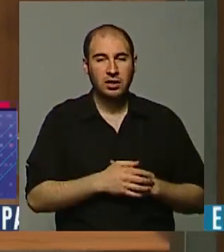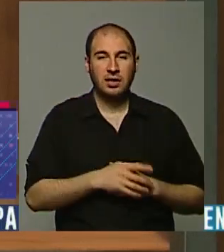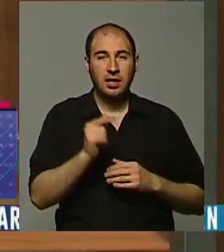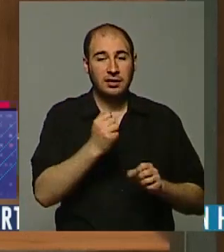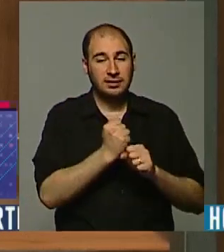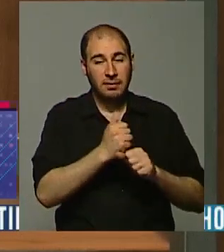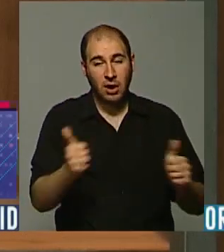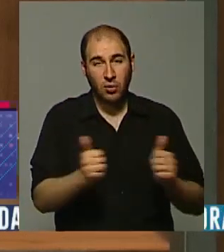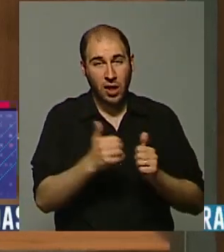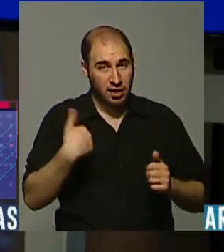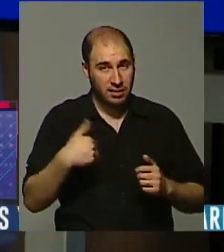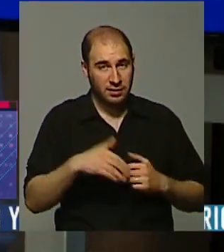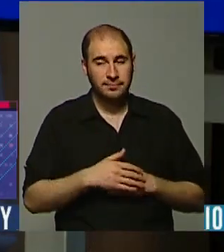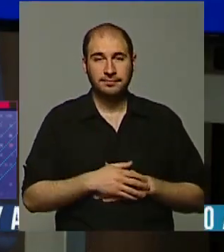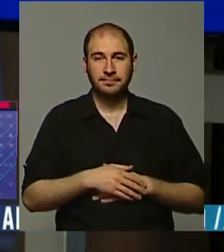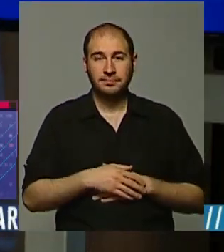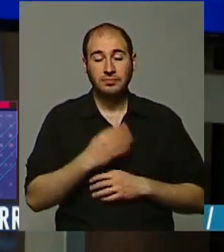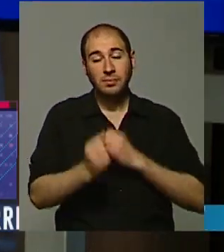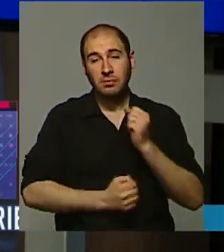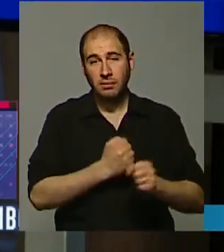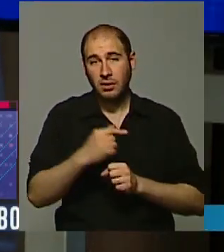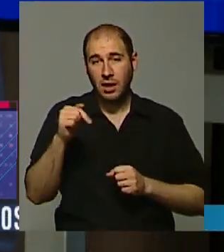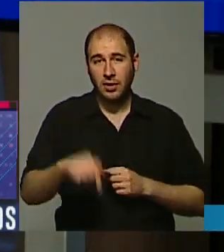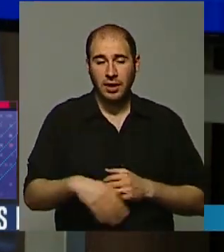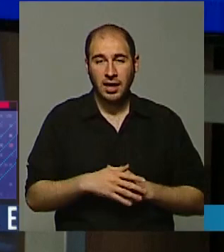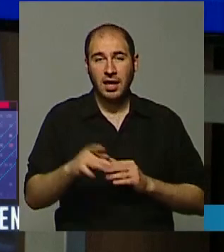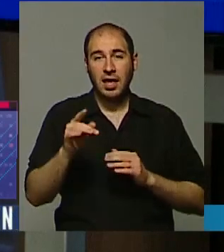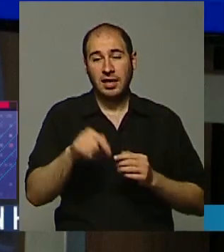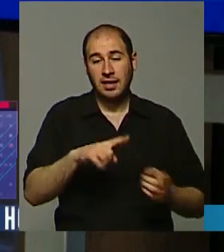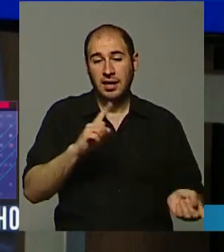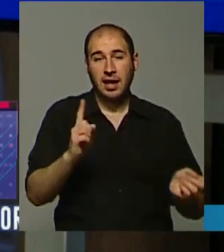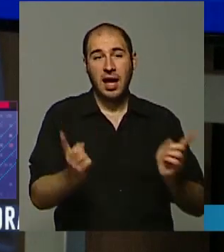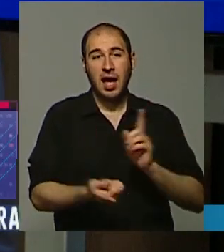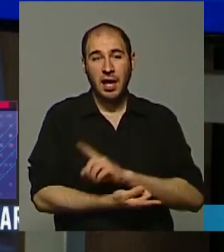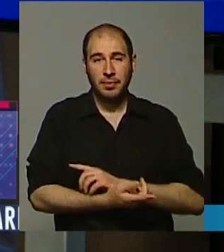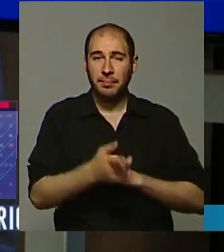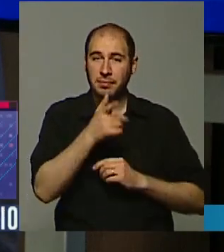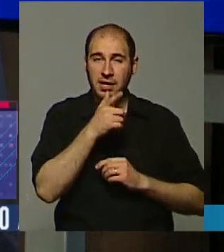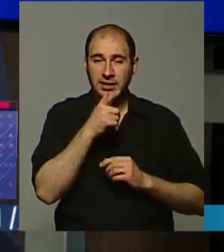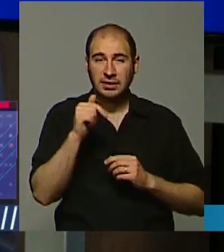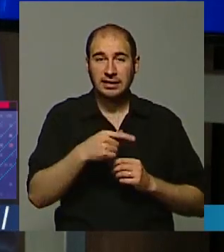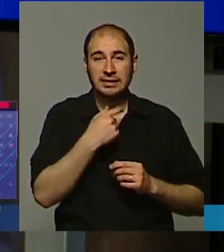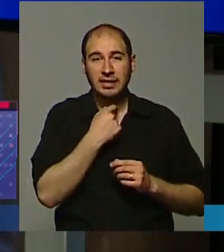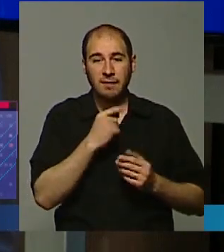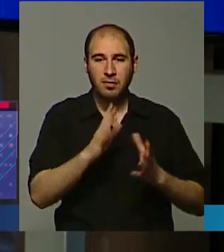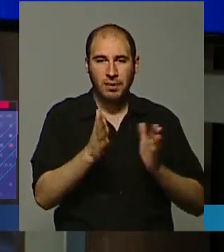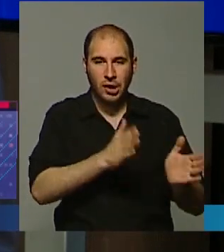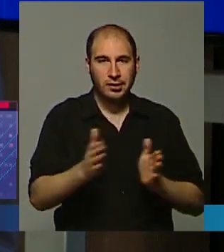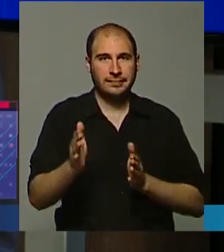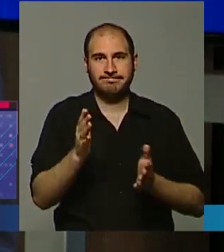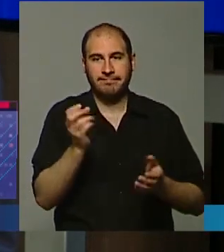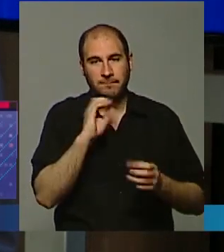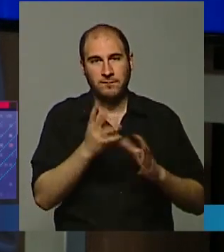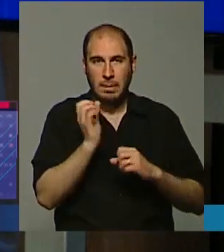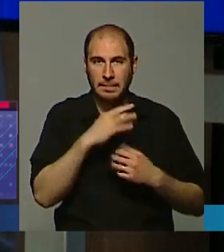seguir trabajando con la Argentina? Por ahora es una transición que en principio va a intentar ser lo más ordenada posible.